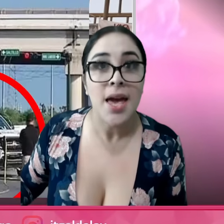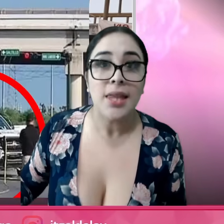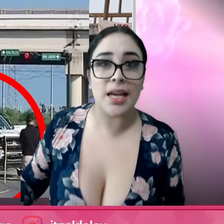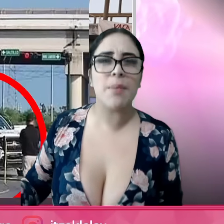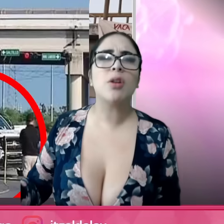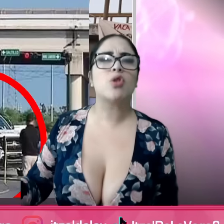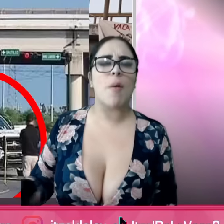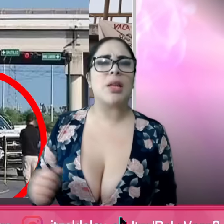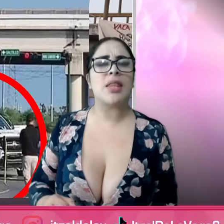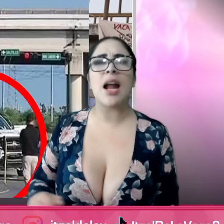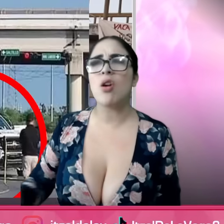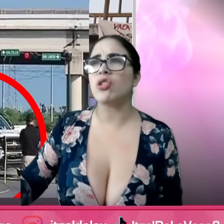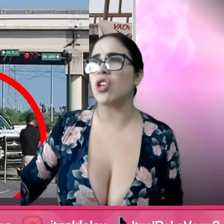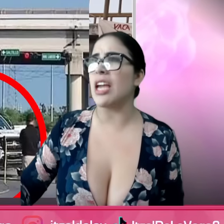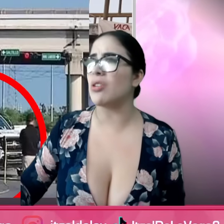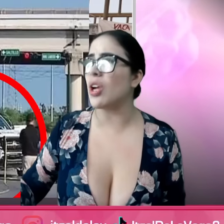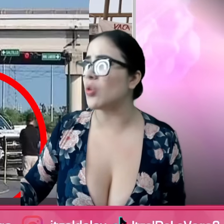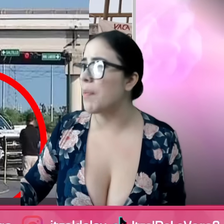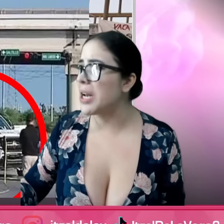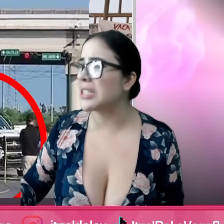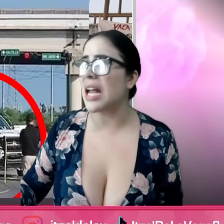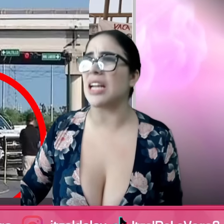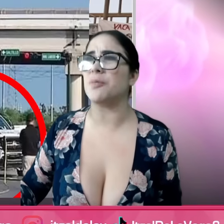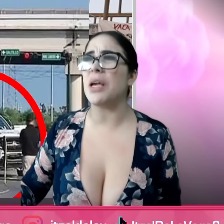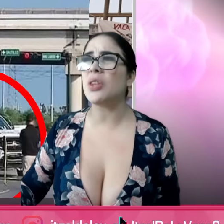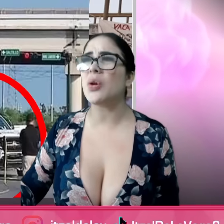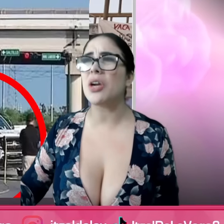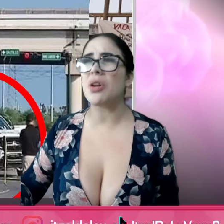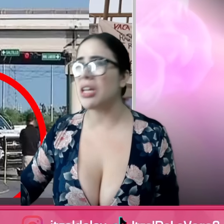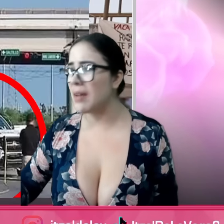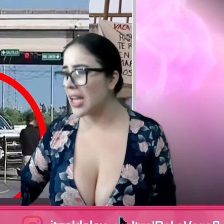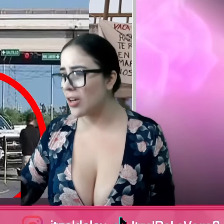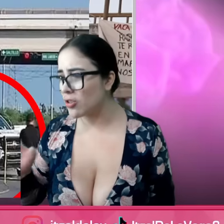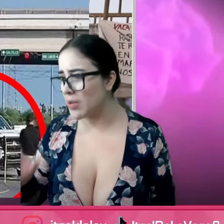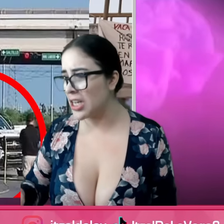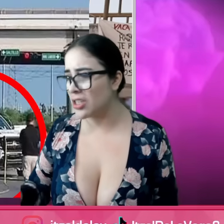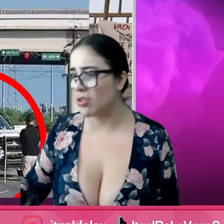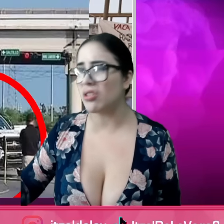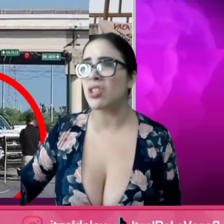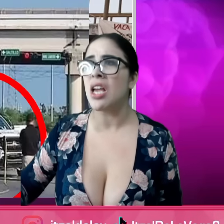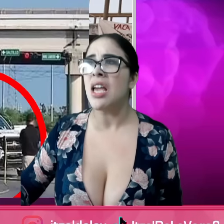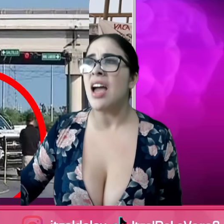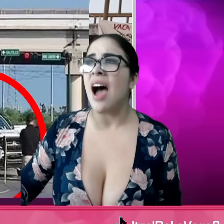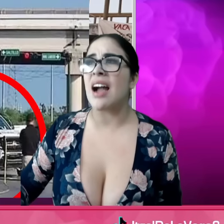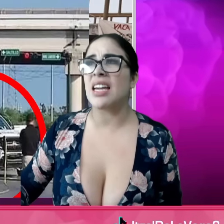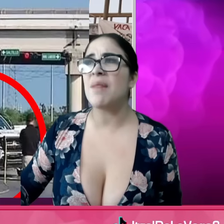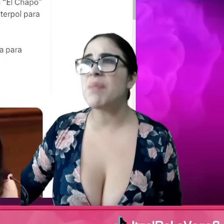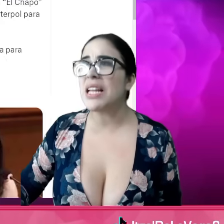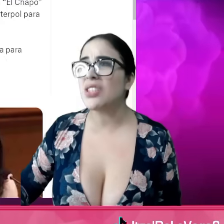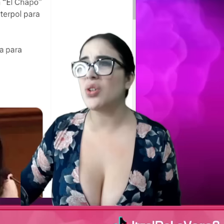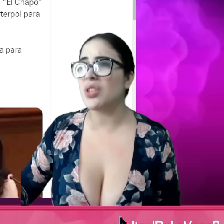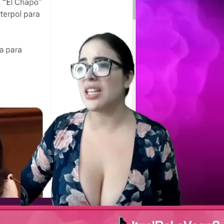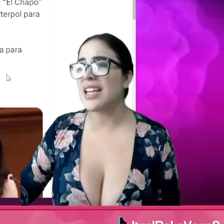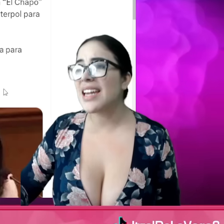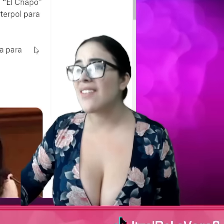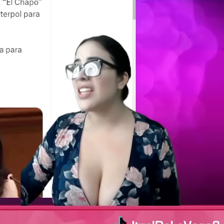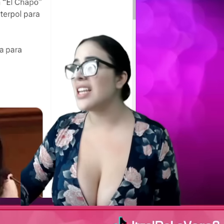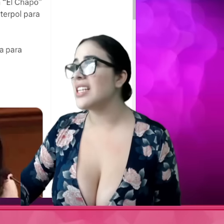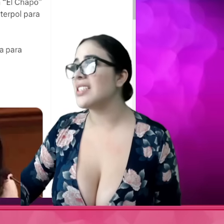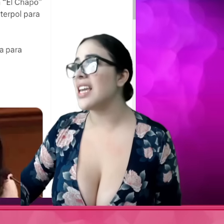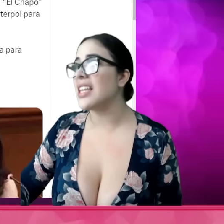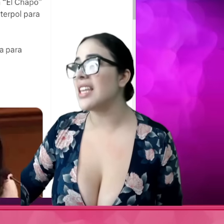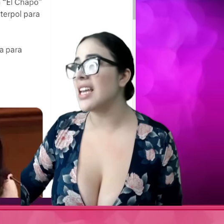Guzmán. Déjame en los comentarios qué es lo que tú opinas al respecto. Qué horrible que los ministros, ¿a qué precio tienen